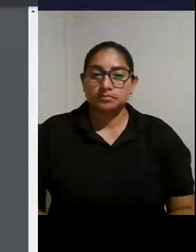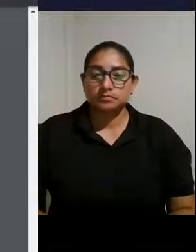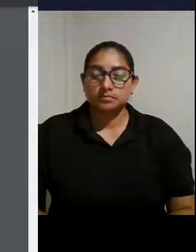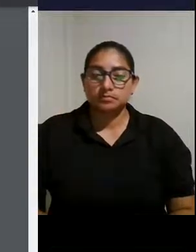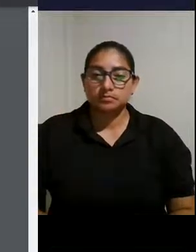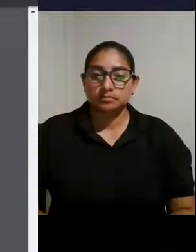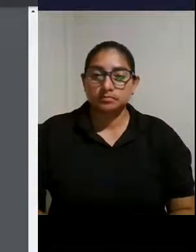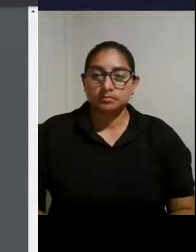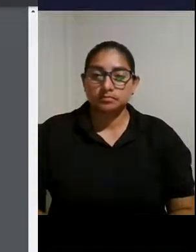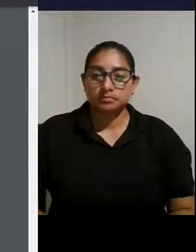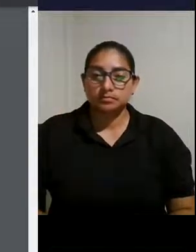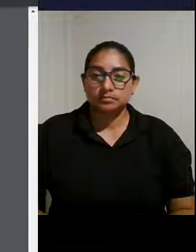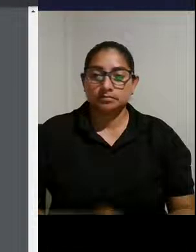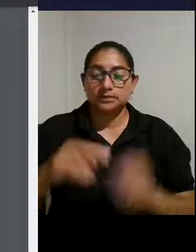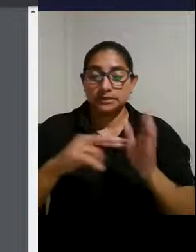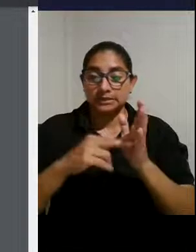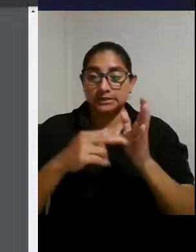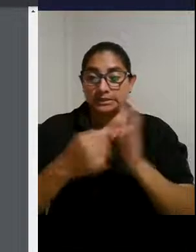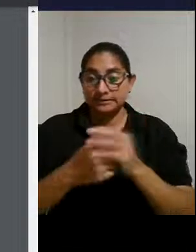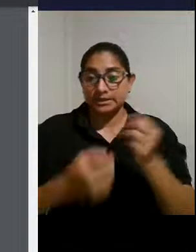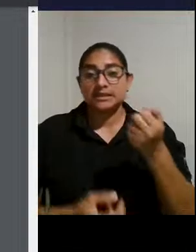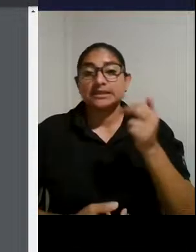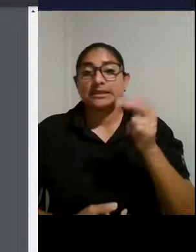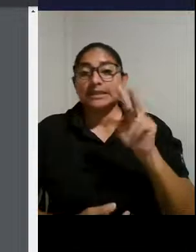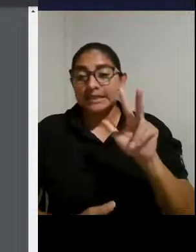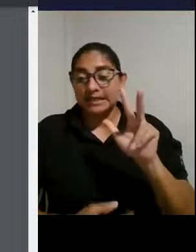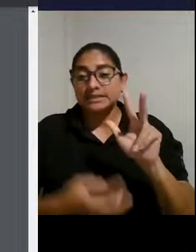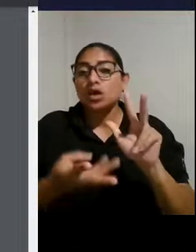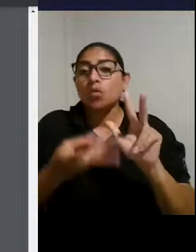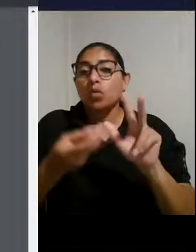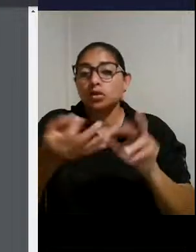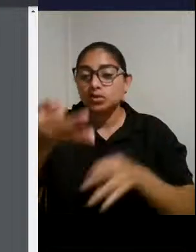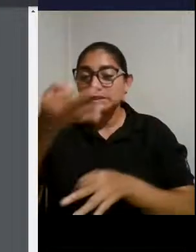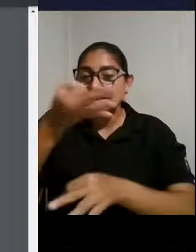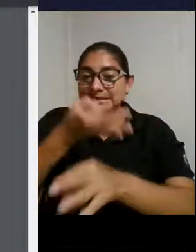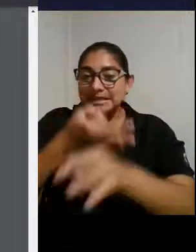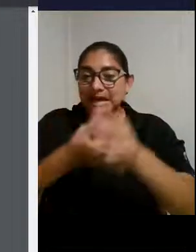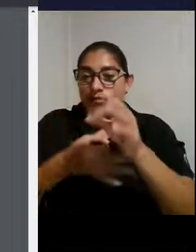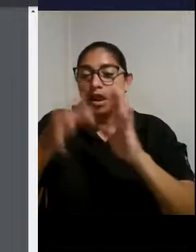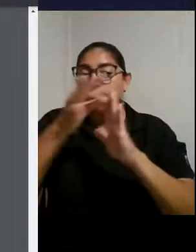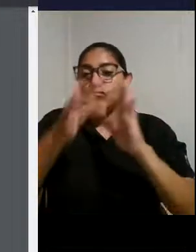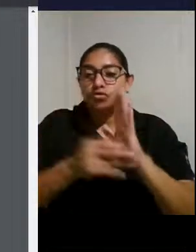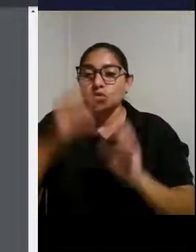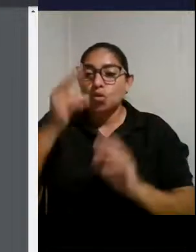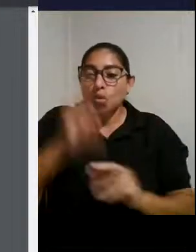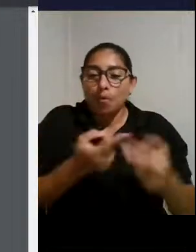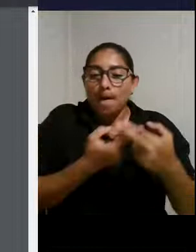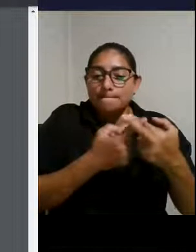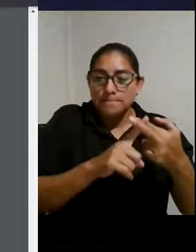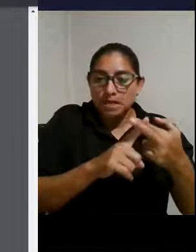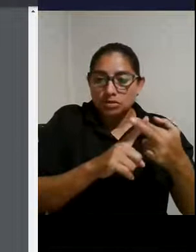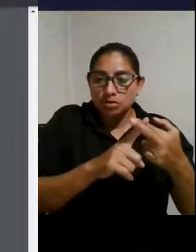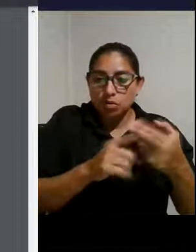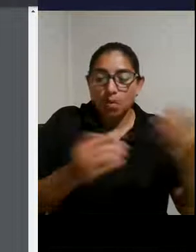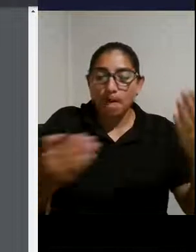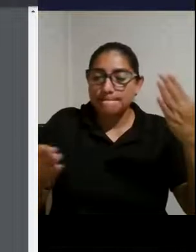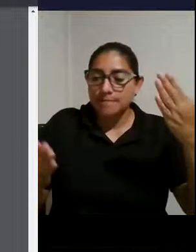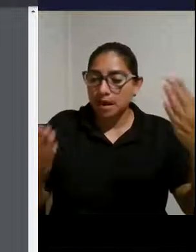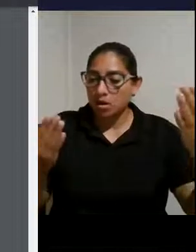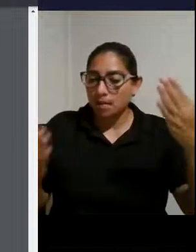Calcular la imagen de 13 es tomar este valor y sustituirlo en la función original. Nos